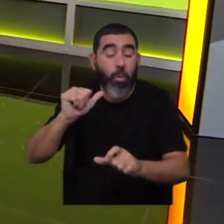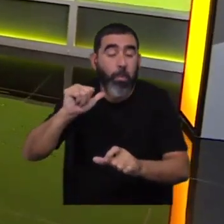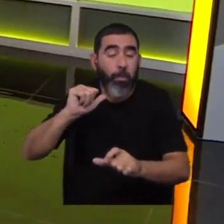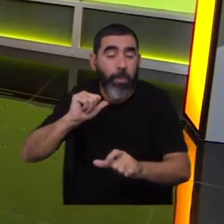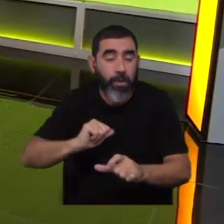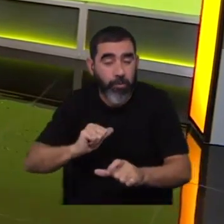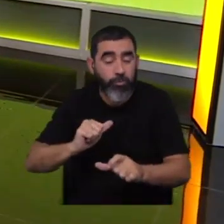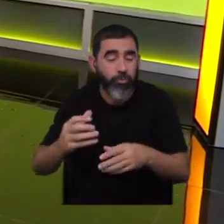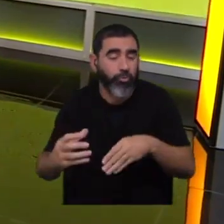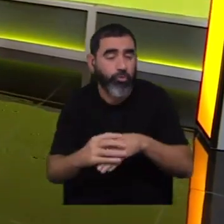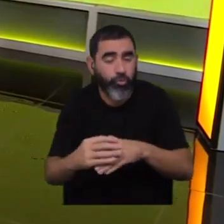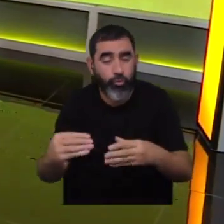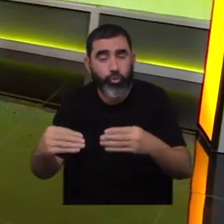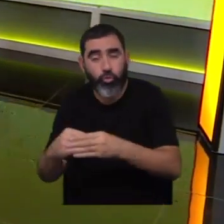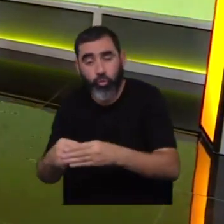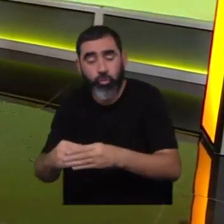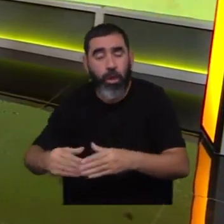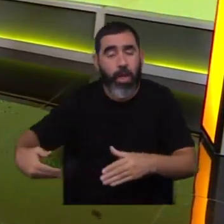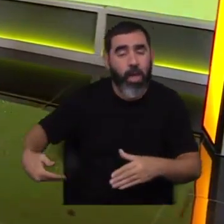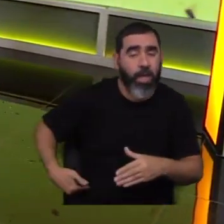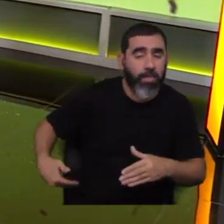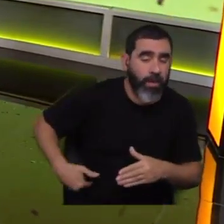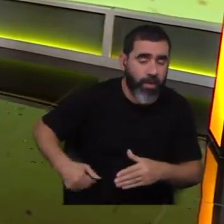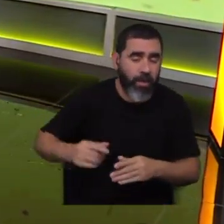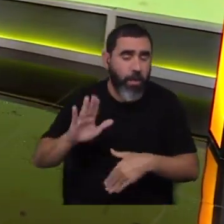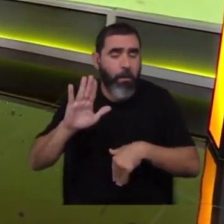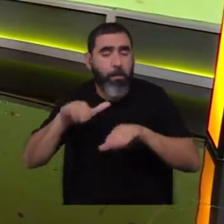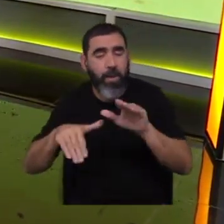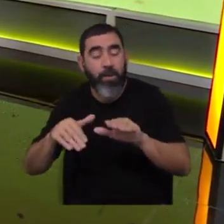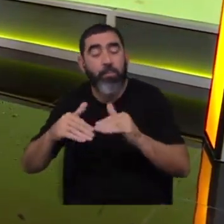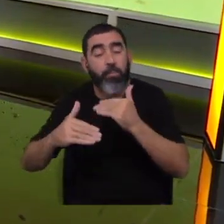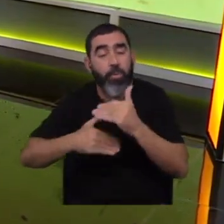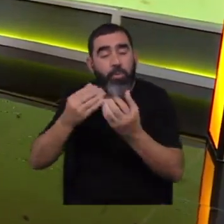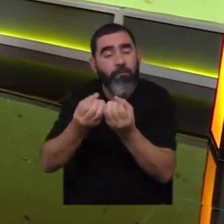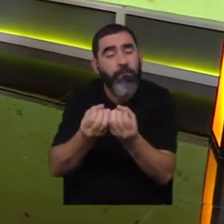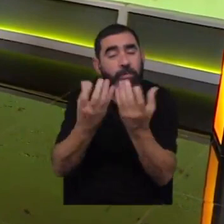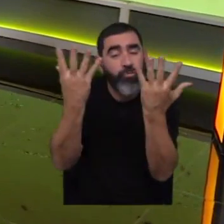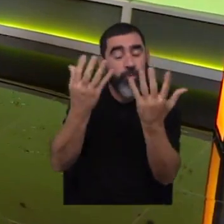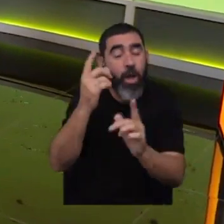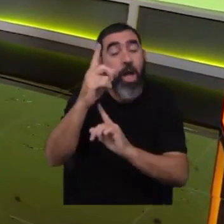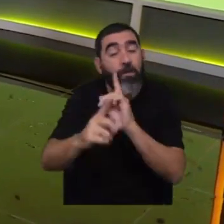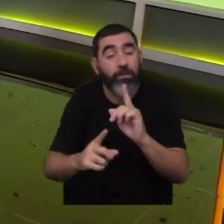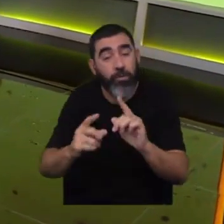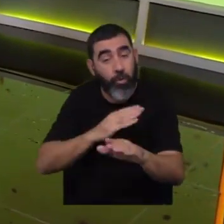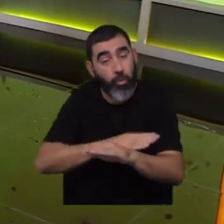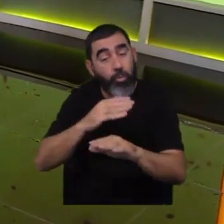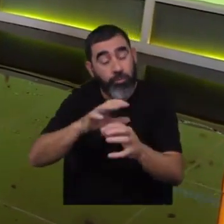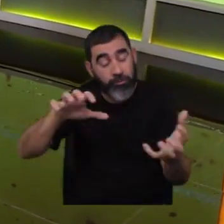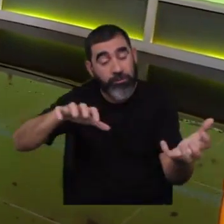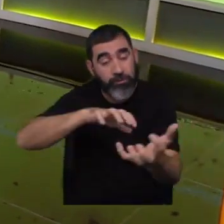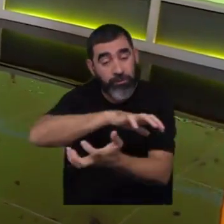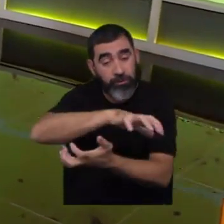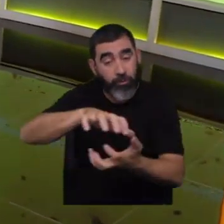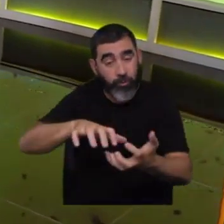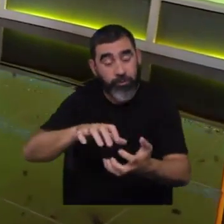de una prótesis, usualmente de cadera son los más conocidos, tiene un proceso de infección y a veces con consecuencias muy complejas. Bueno,